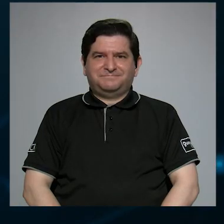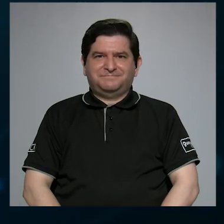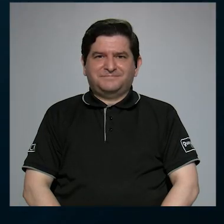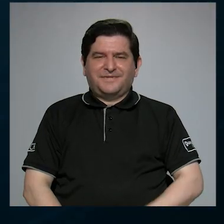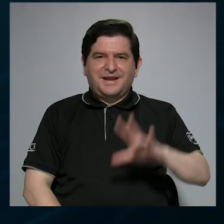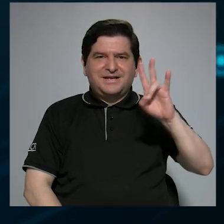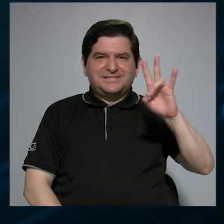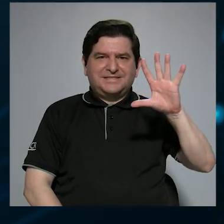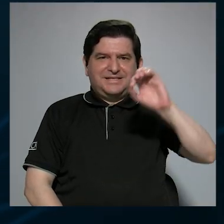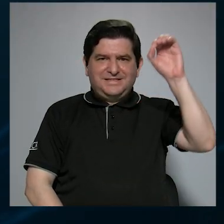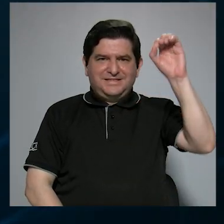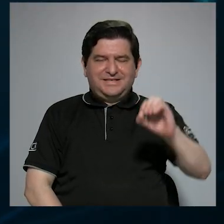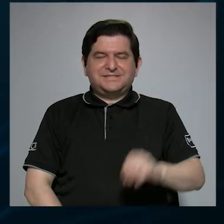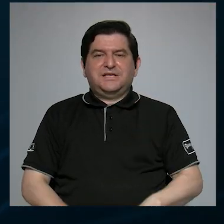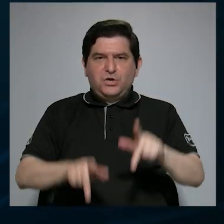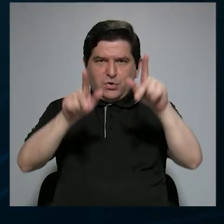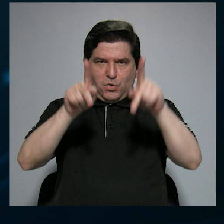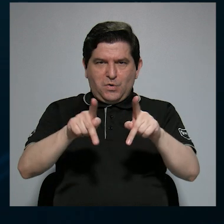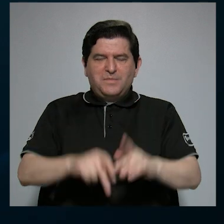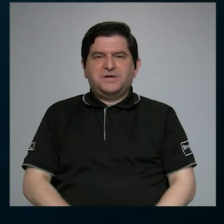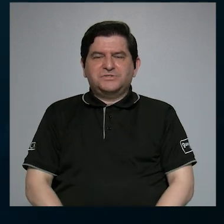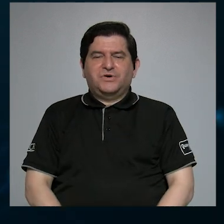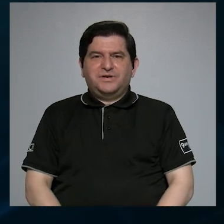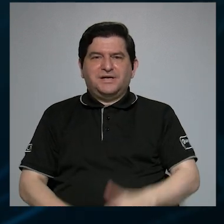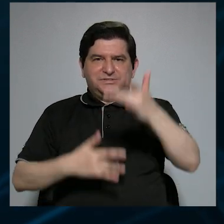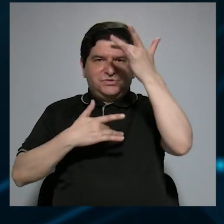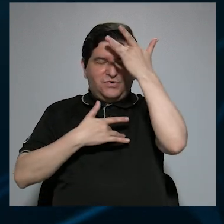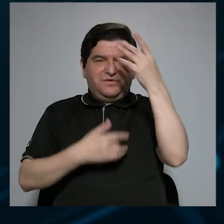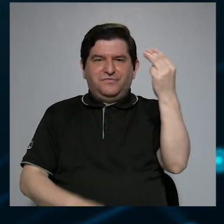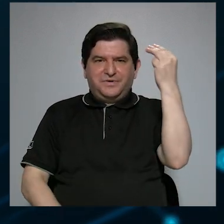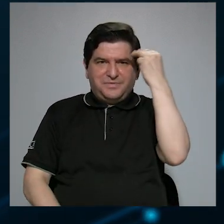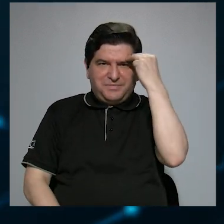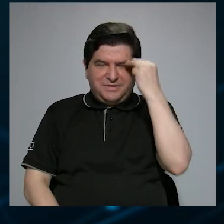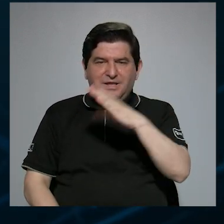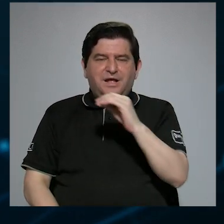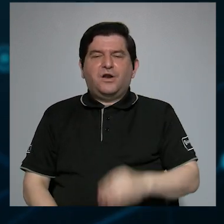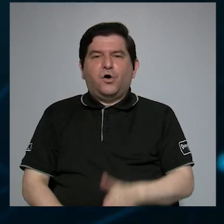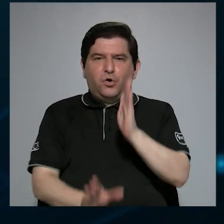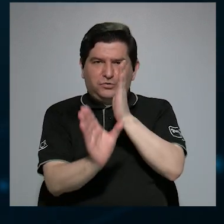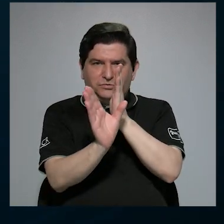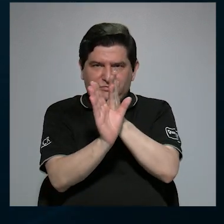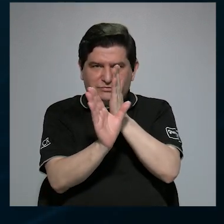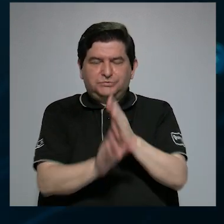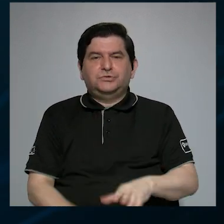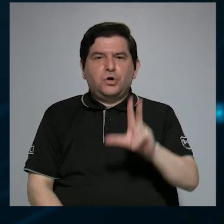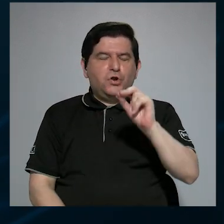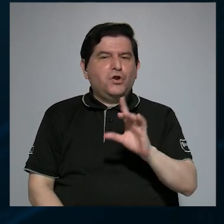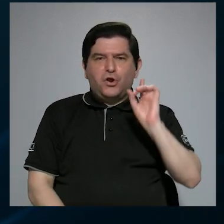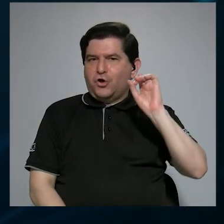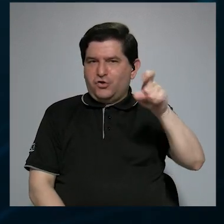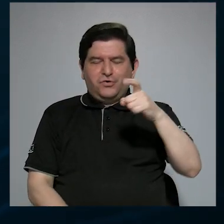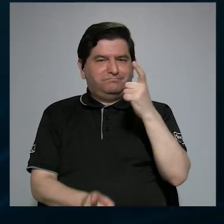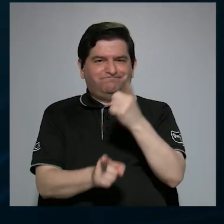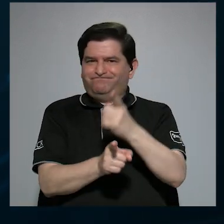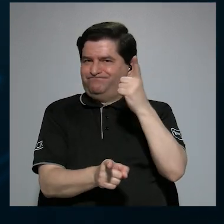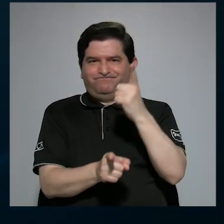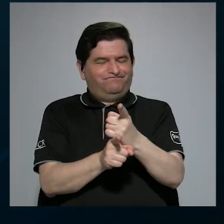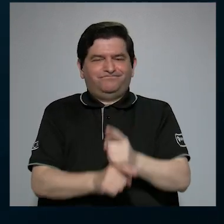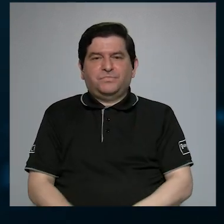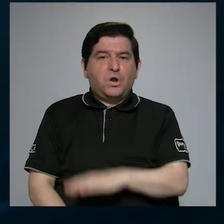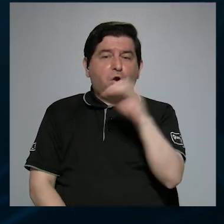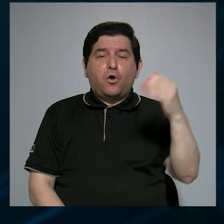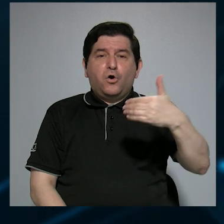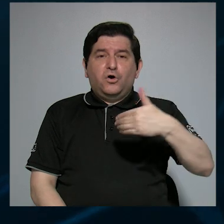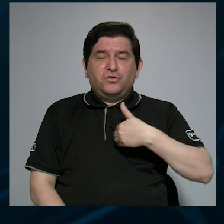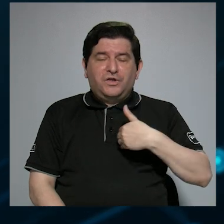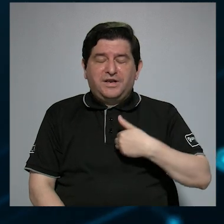El 75% de las personas que padecen enfermedades mentales o psicológicas no son diagnosticadas adecuadamente